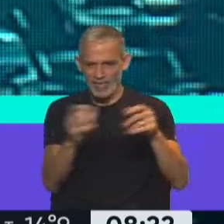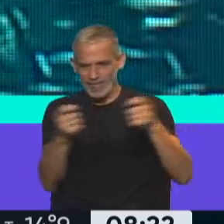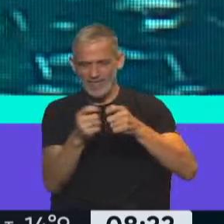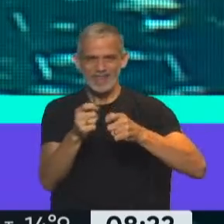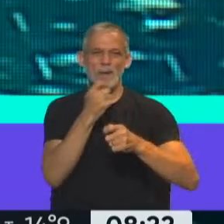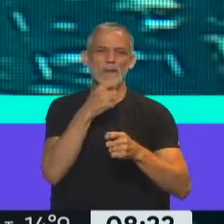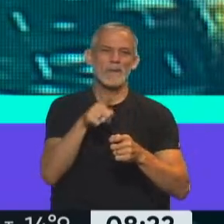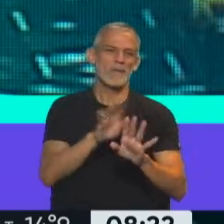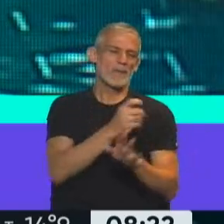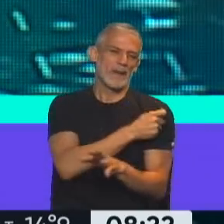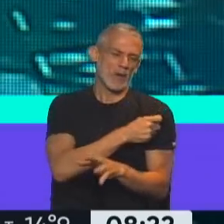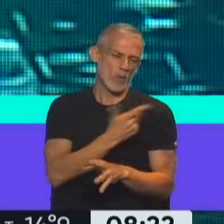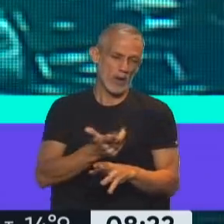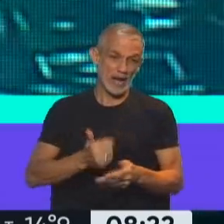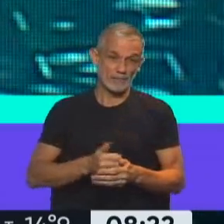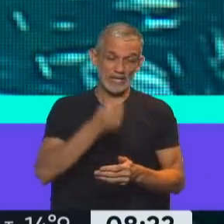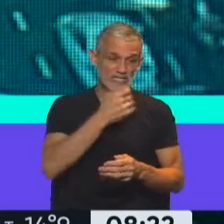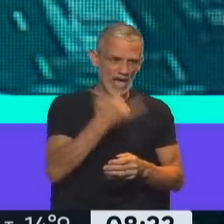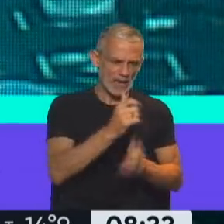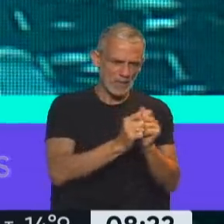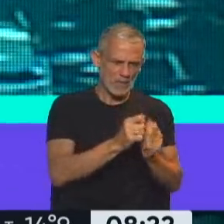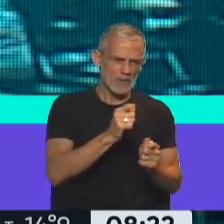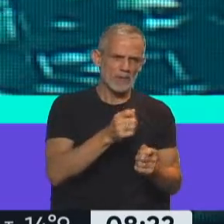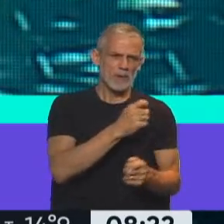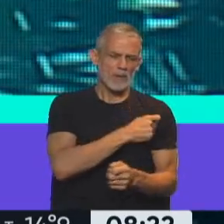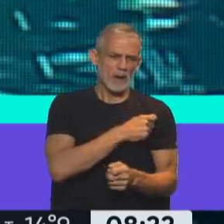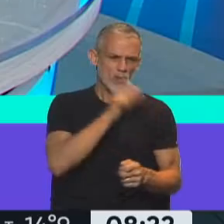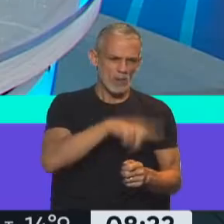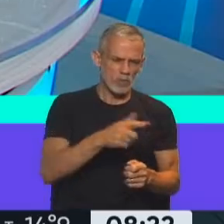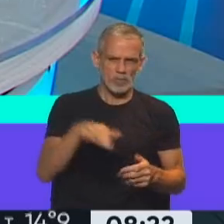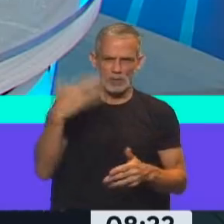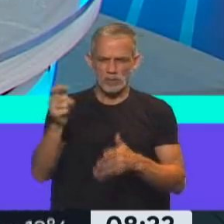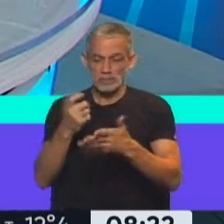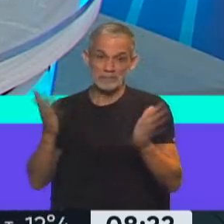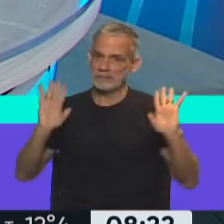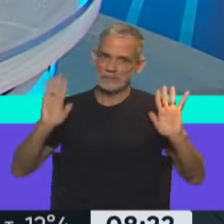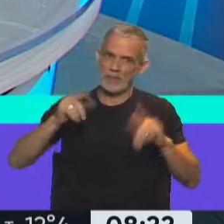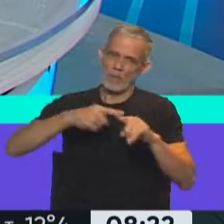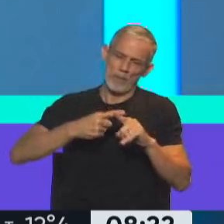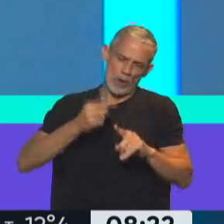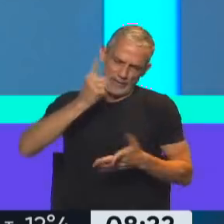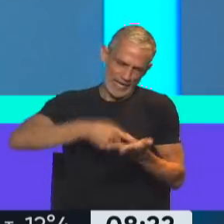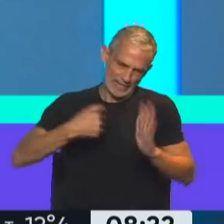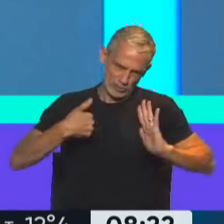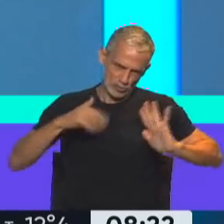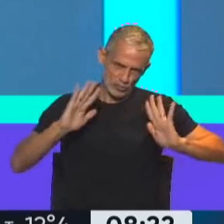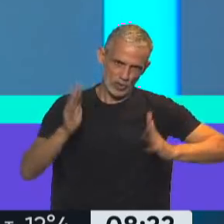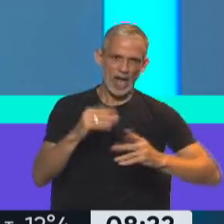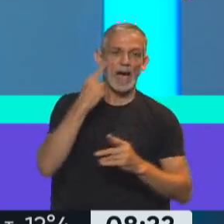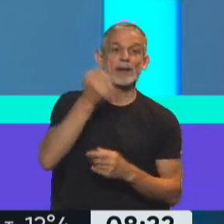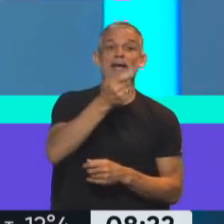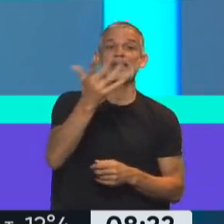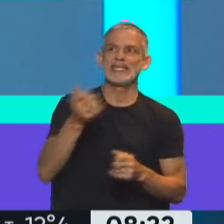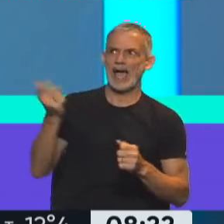final? ¿Eso se mantendría teniendo una vacuna propia, teniendo soberanía vacunatoria? Esas son decisiones políticas. Hay que ver la cantidad